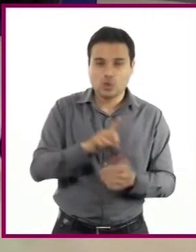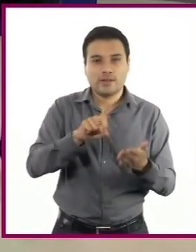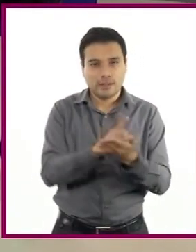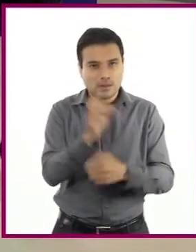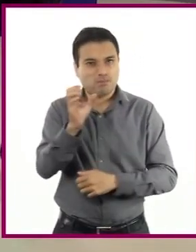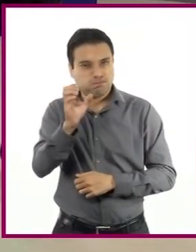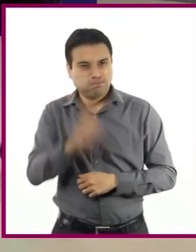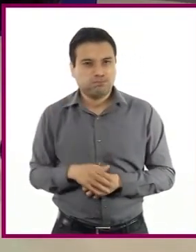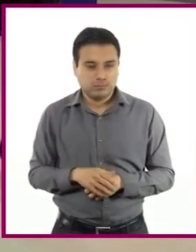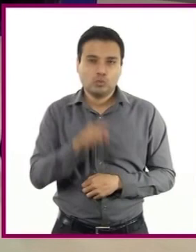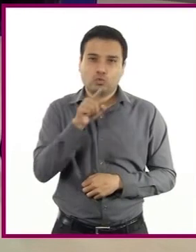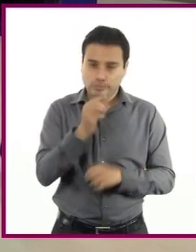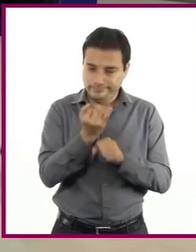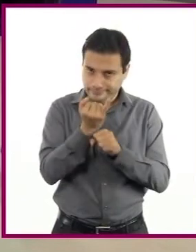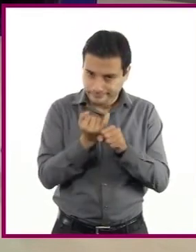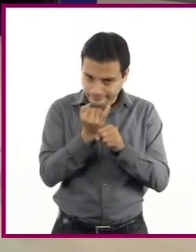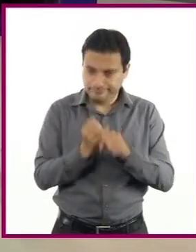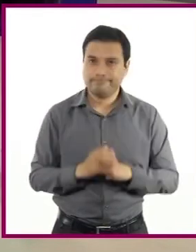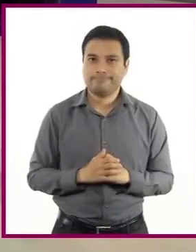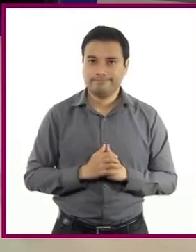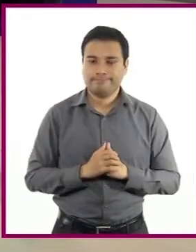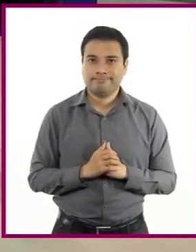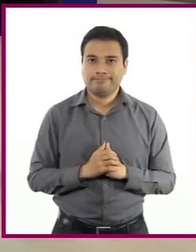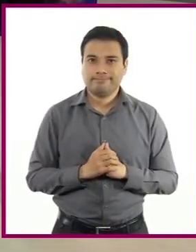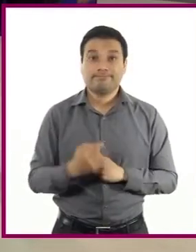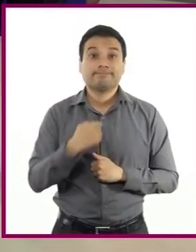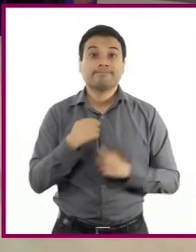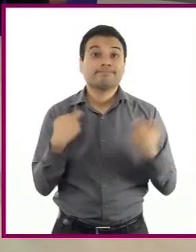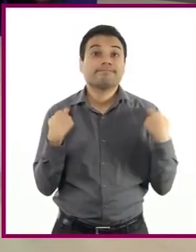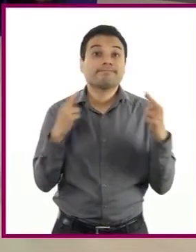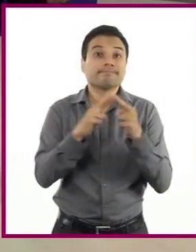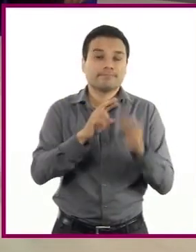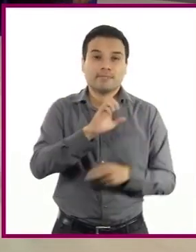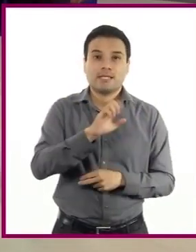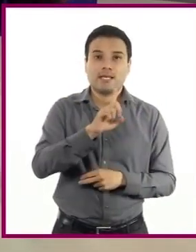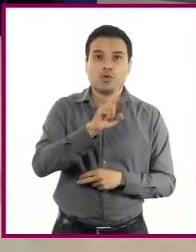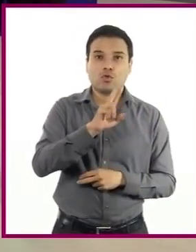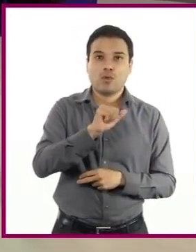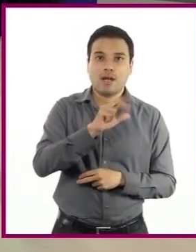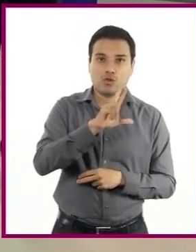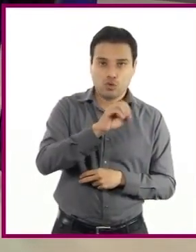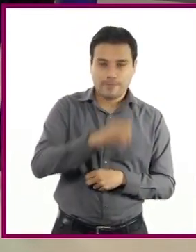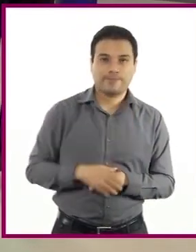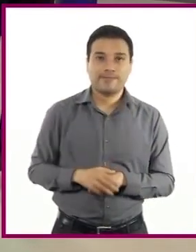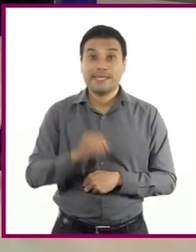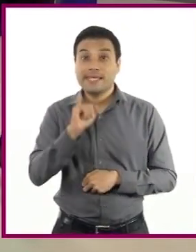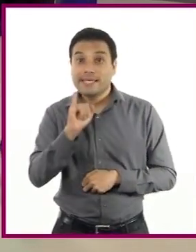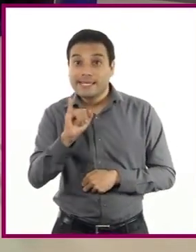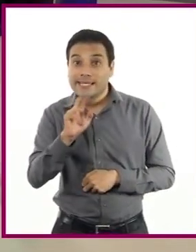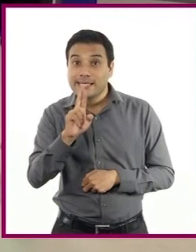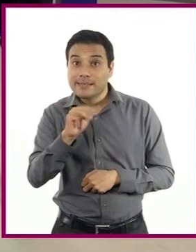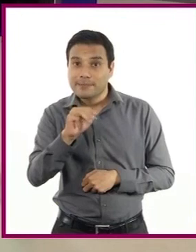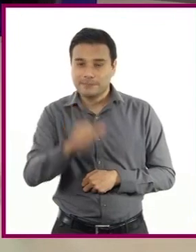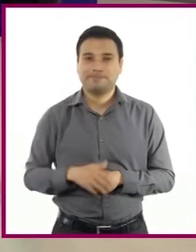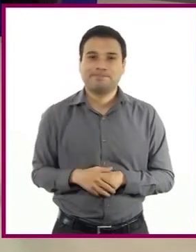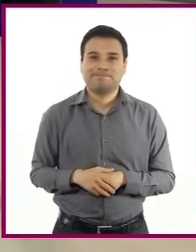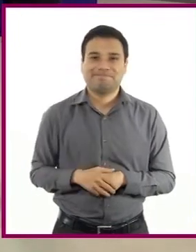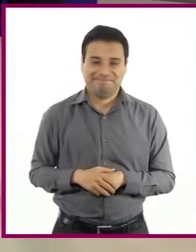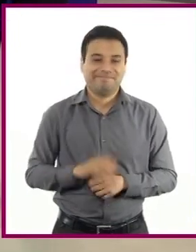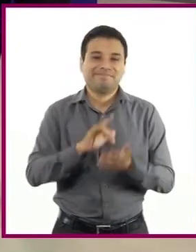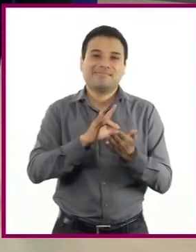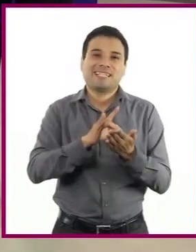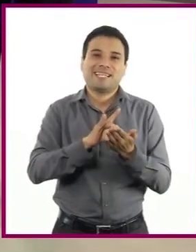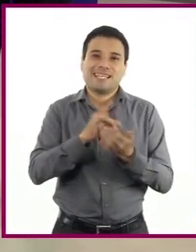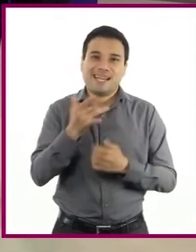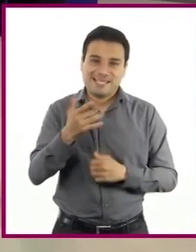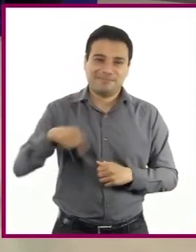consulta y conocimiento. Somos Eduardo del Razo e Irma Uribe, quienes